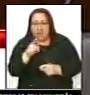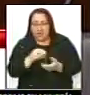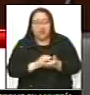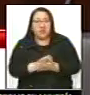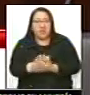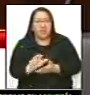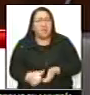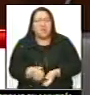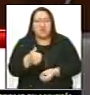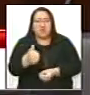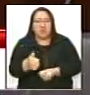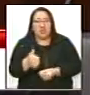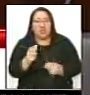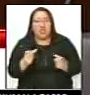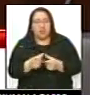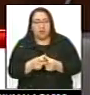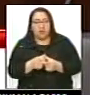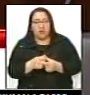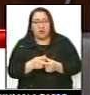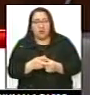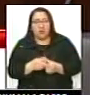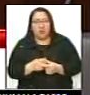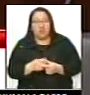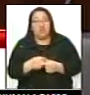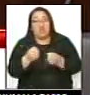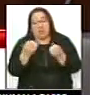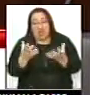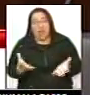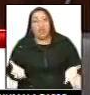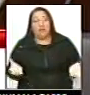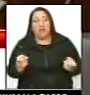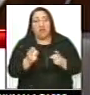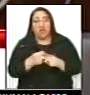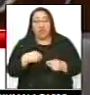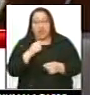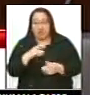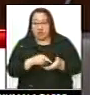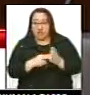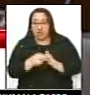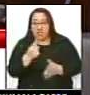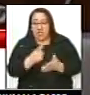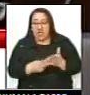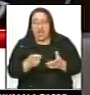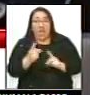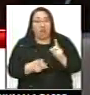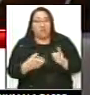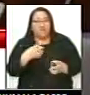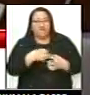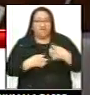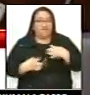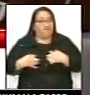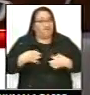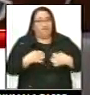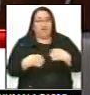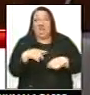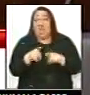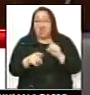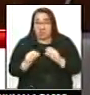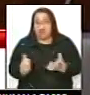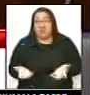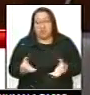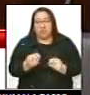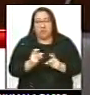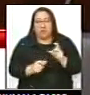mensaje principal de la comisión. Y lógicamente, lo que hay que decir es que hay resentimientos, por supuesto que sí. Hay muchas